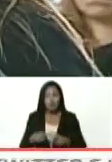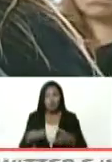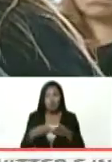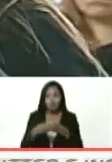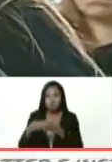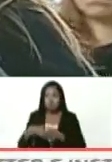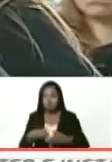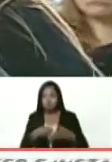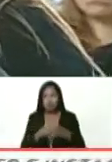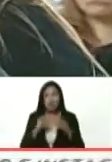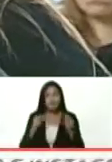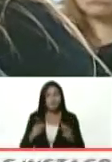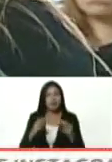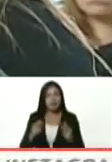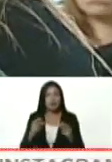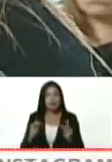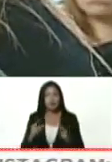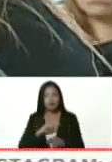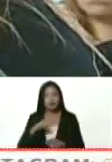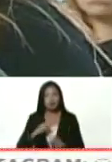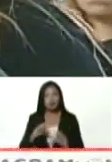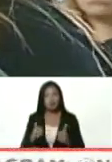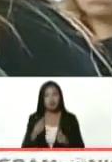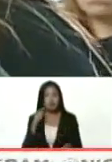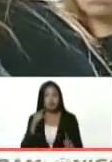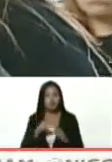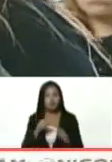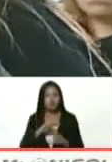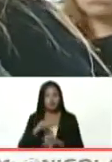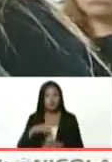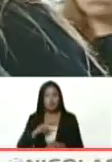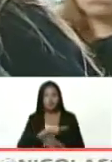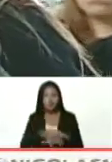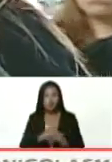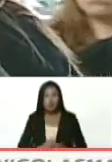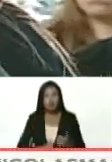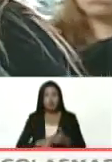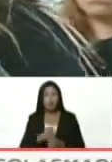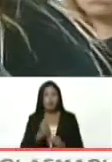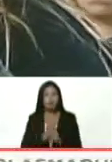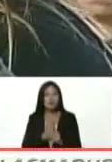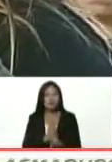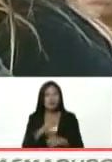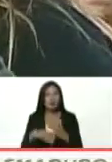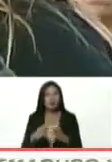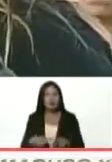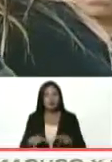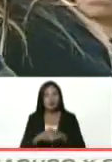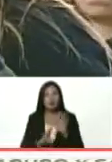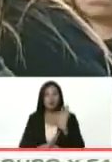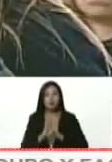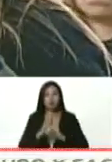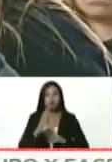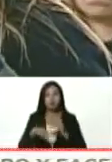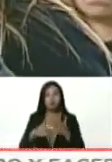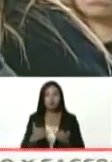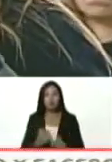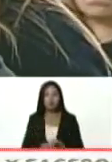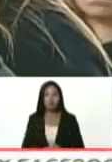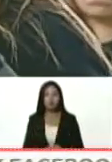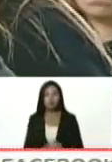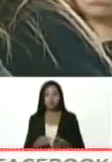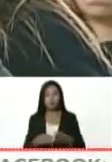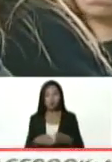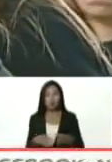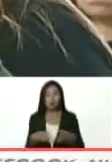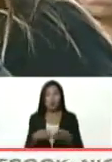agrourbanas activas y nosotros tenemos la intención solamente de potenciar ese trabajo que se había venido desarrollando y crear las brigadas agrourbanas